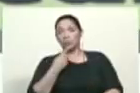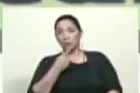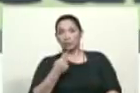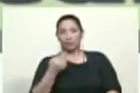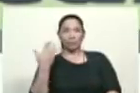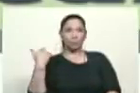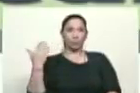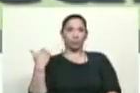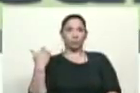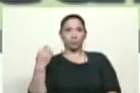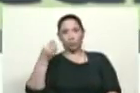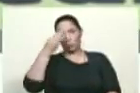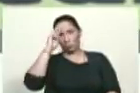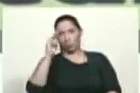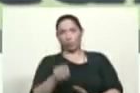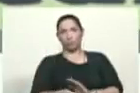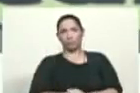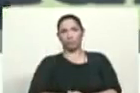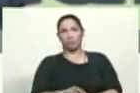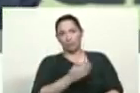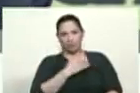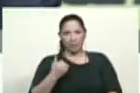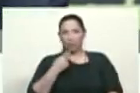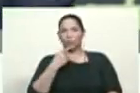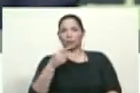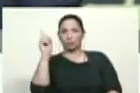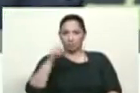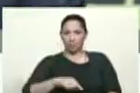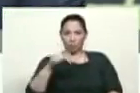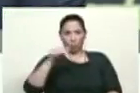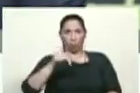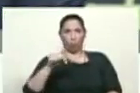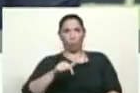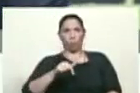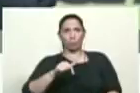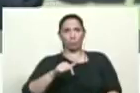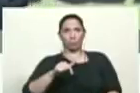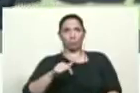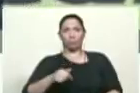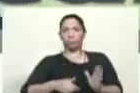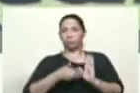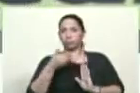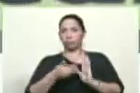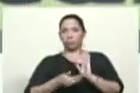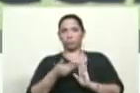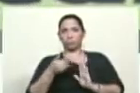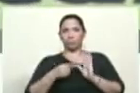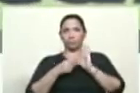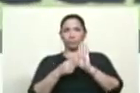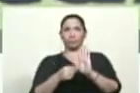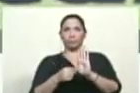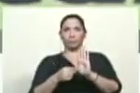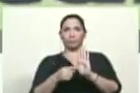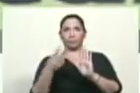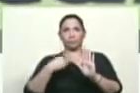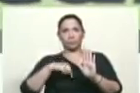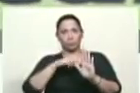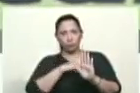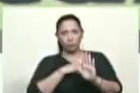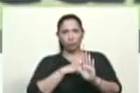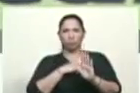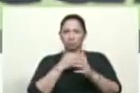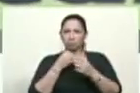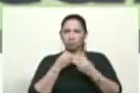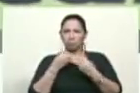Habana y quiero resaltarlo hoy aquí también, destacar que estamos bien